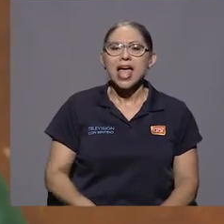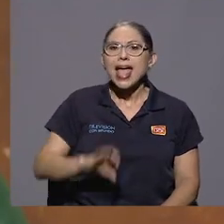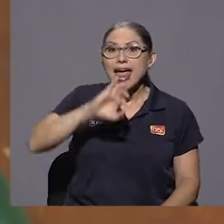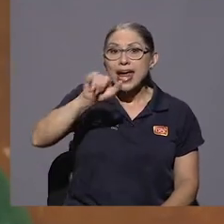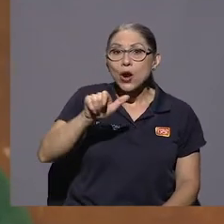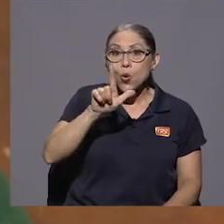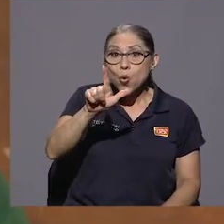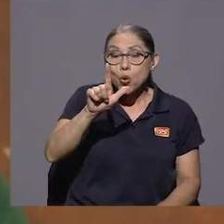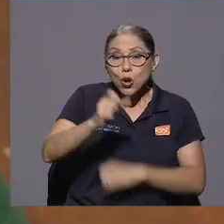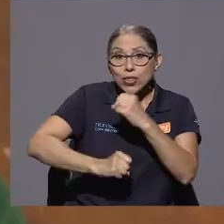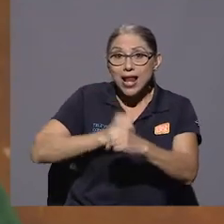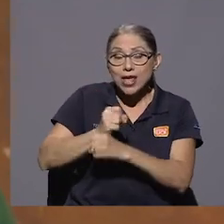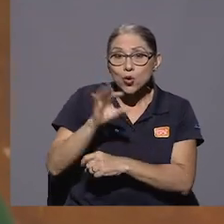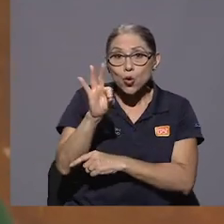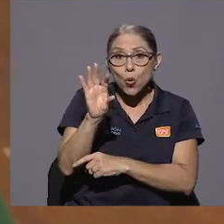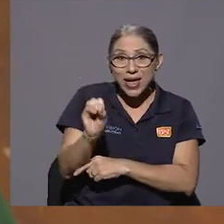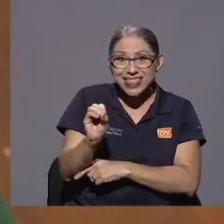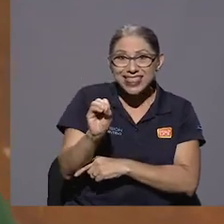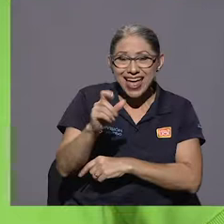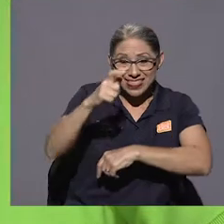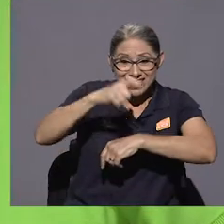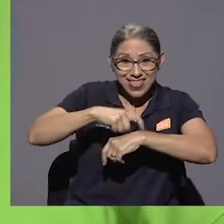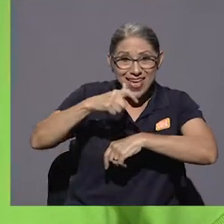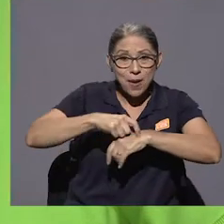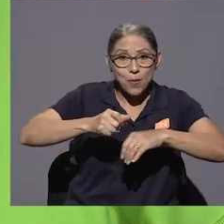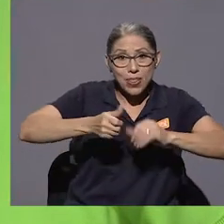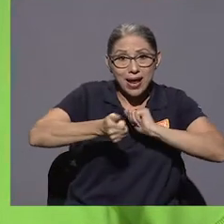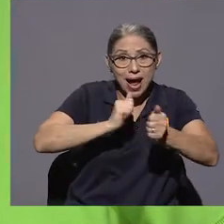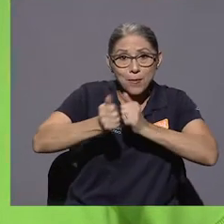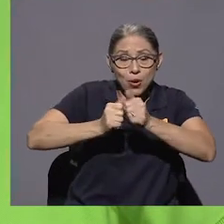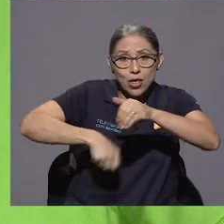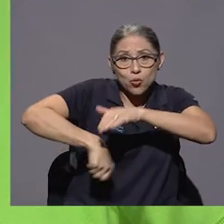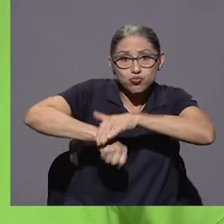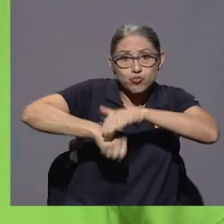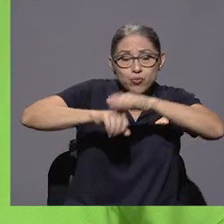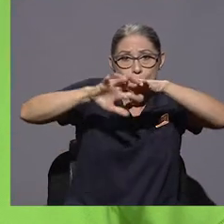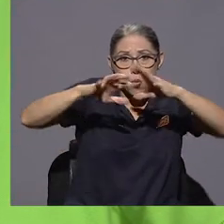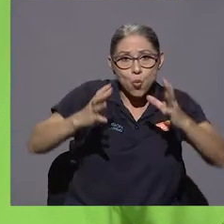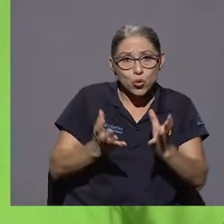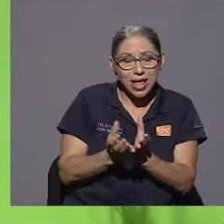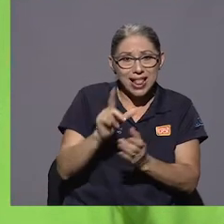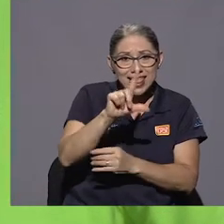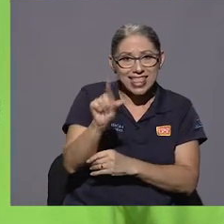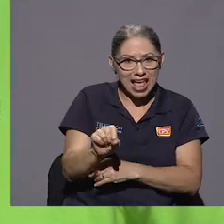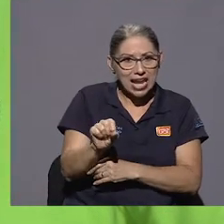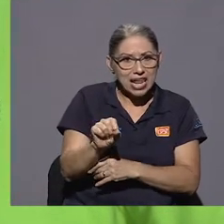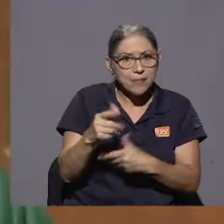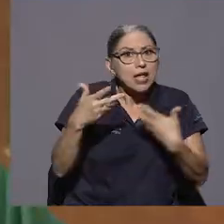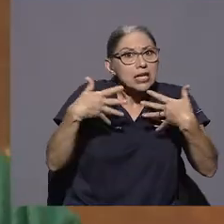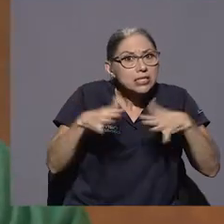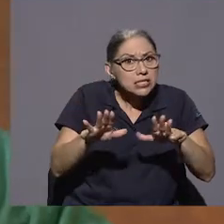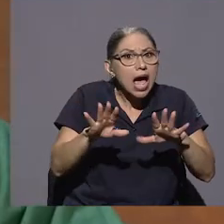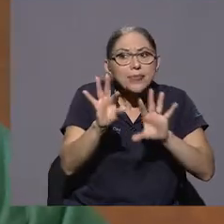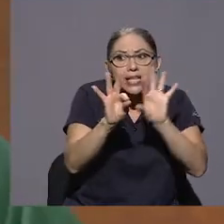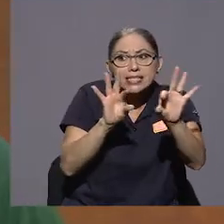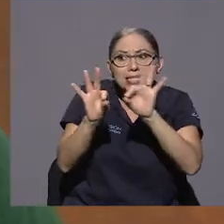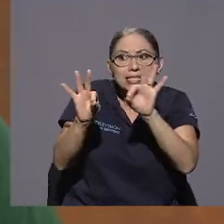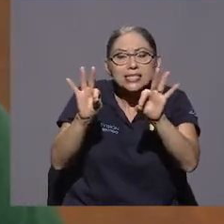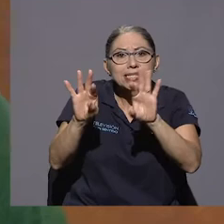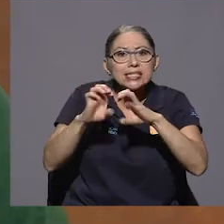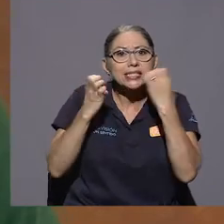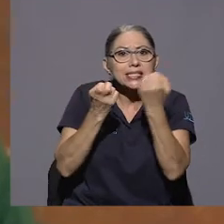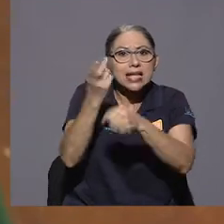en julio del 90, para la época del Mundial de Italia, después del buen desempeño que tuvo la